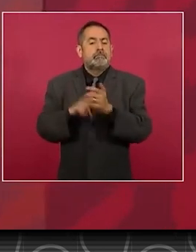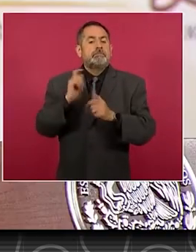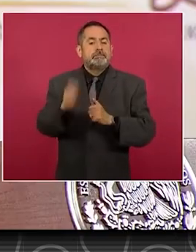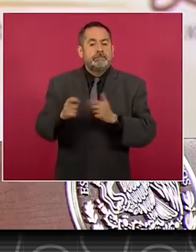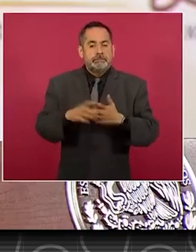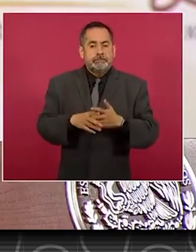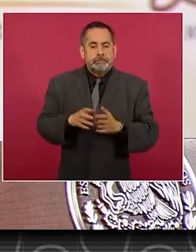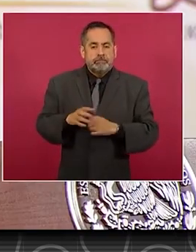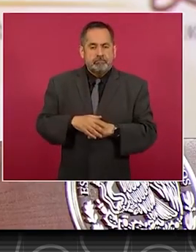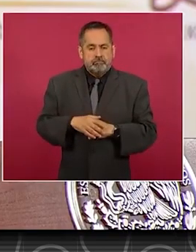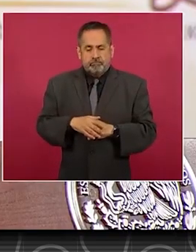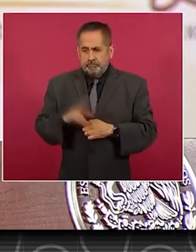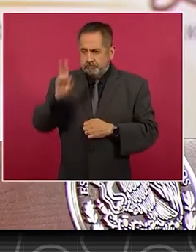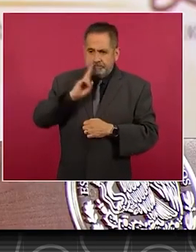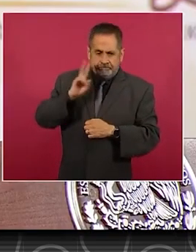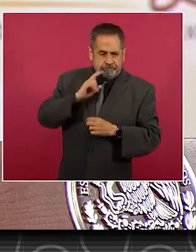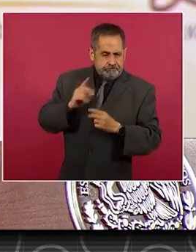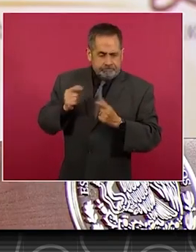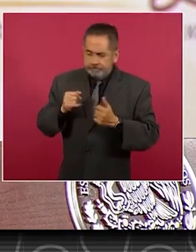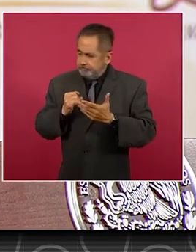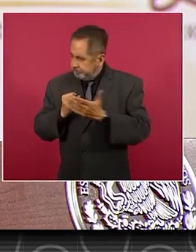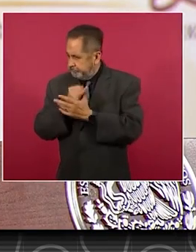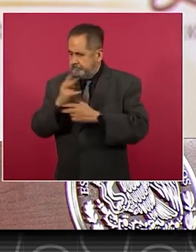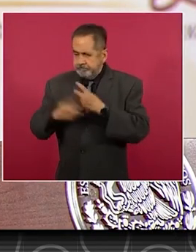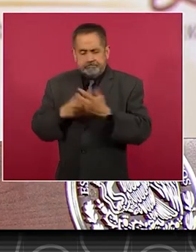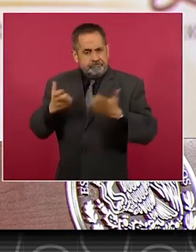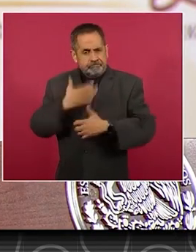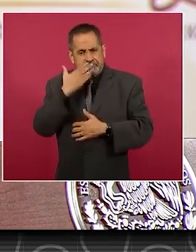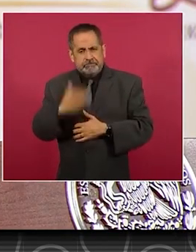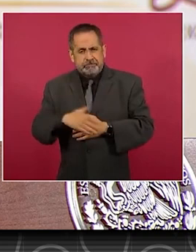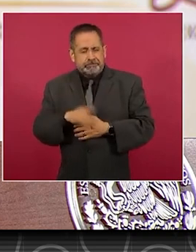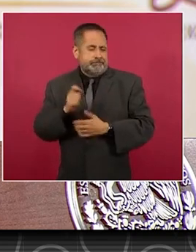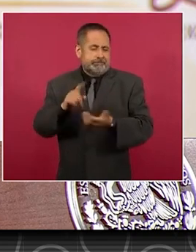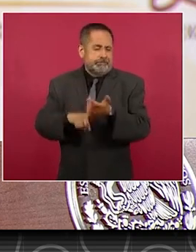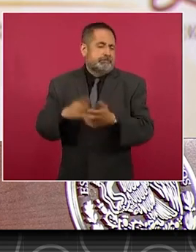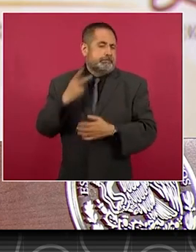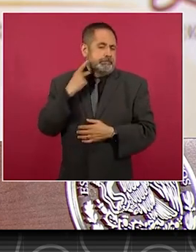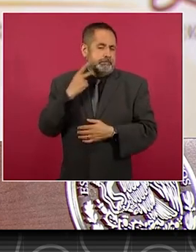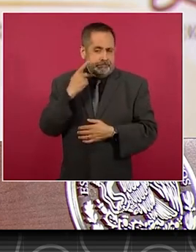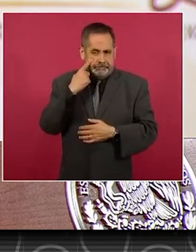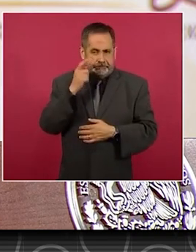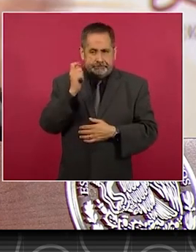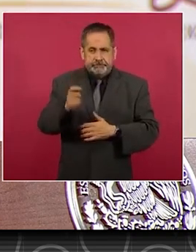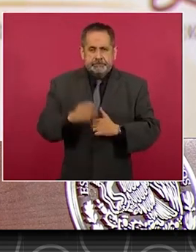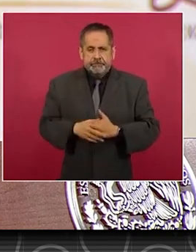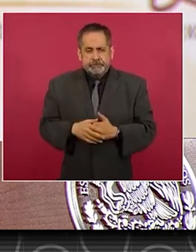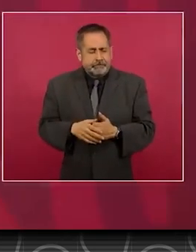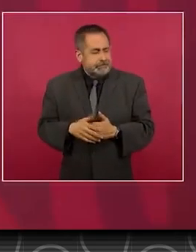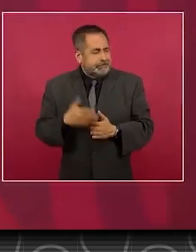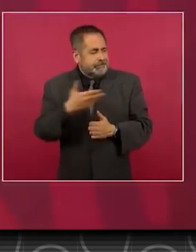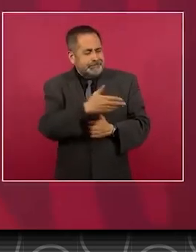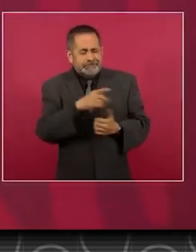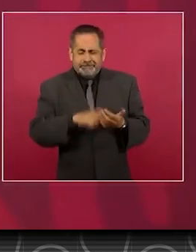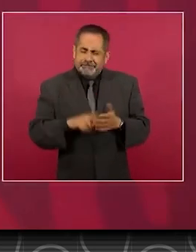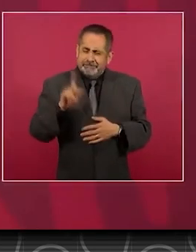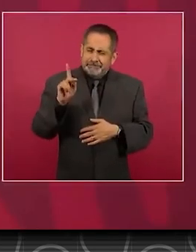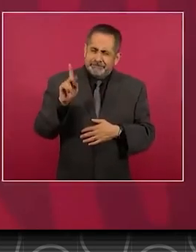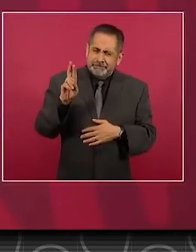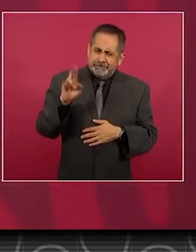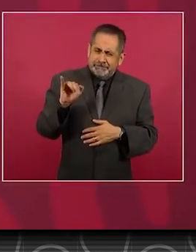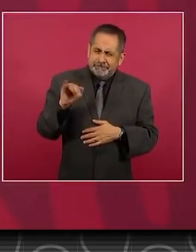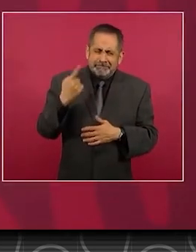del juicio práctico, de la política. ¿Qué gana el PRI